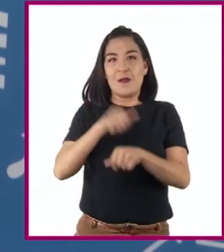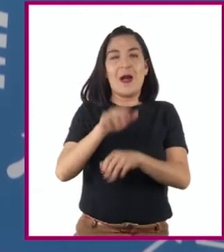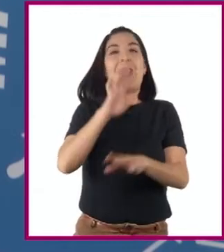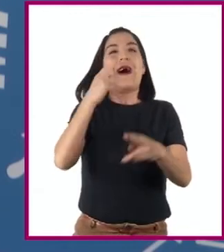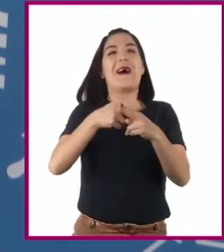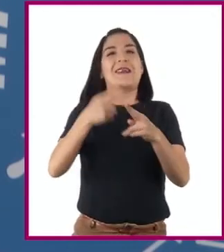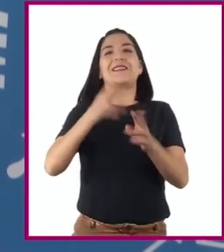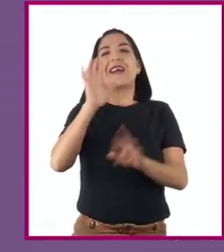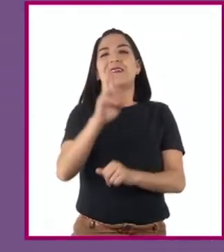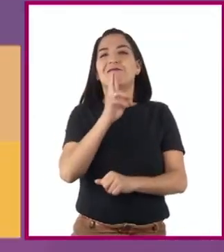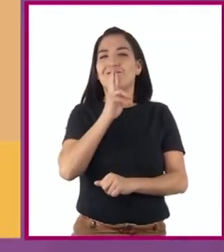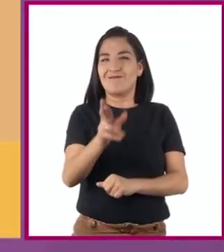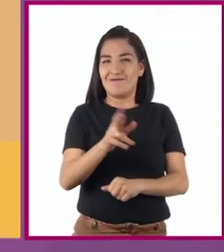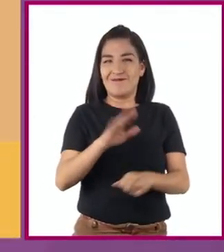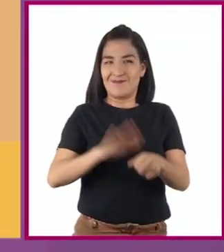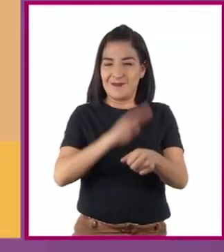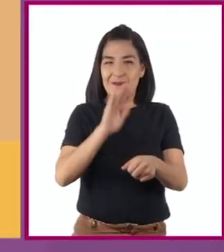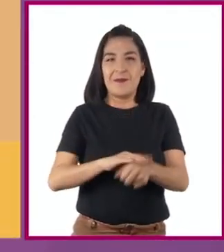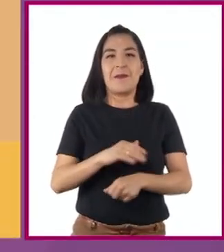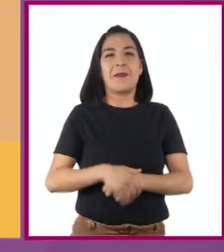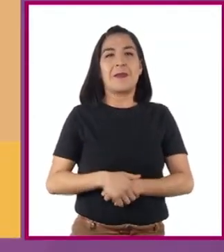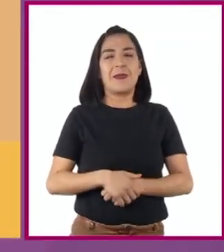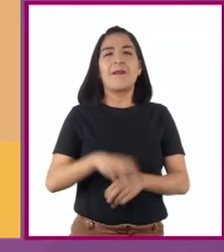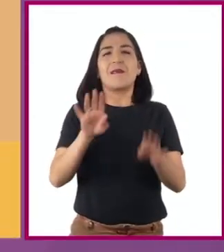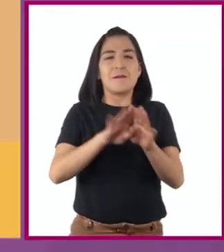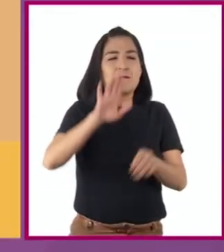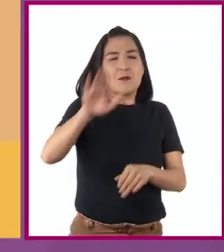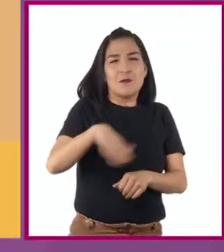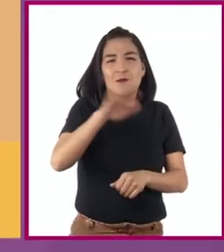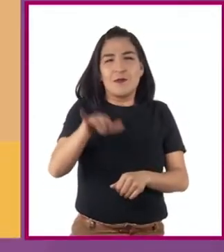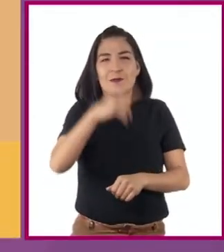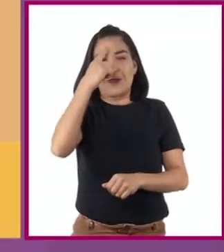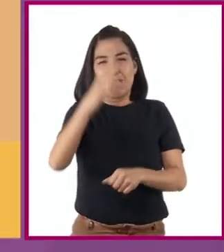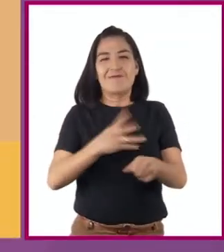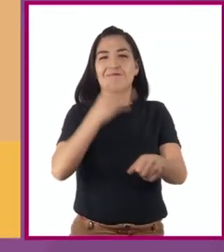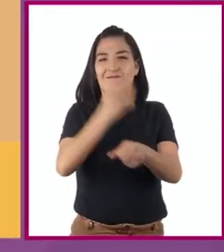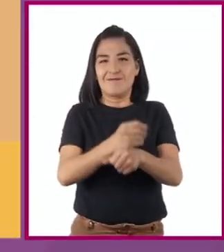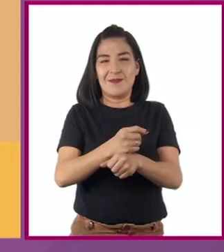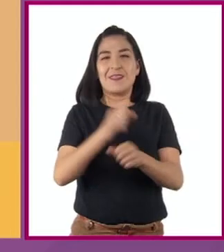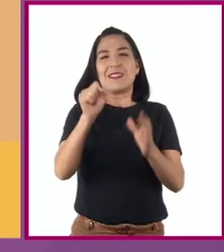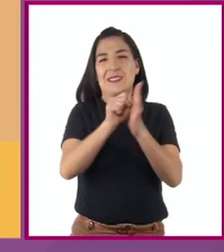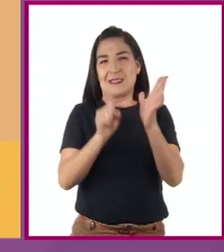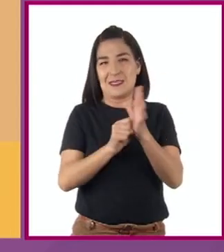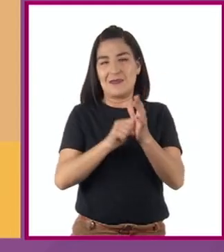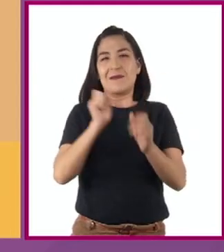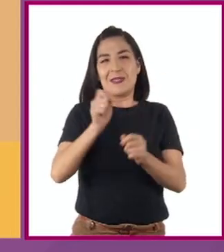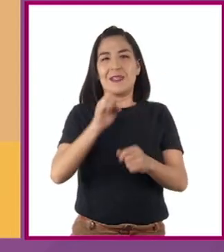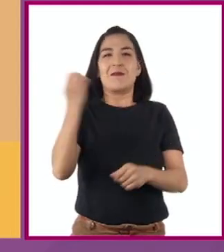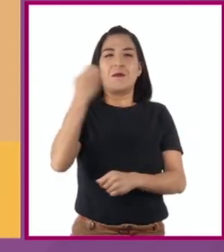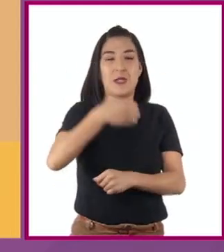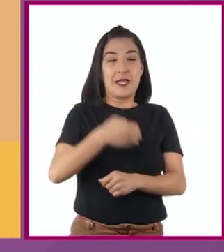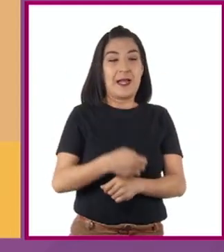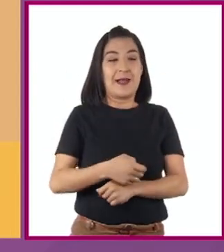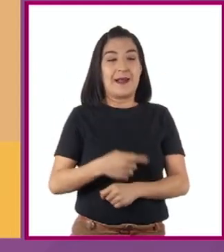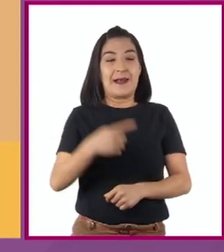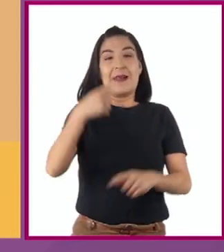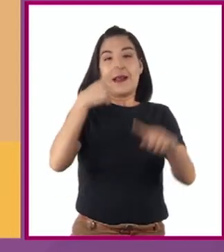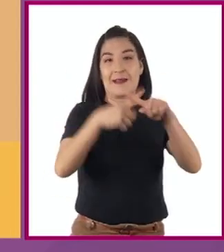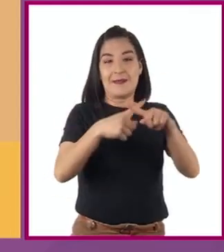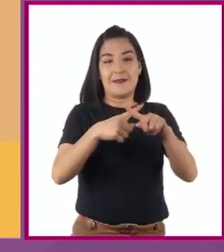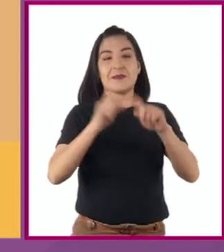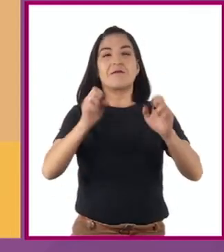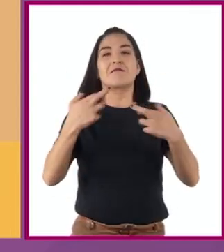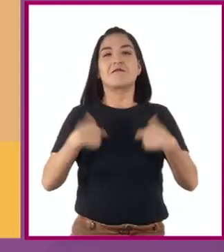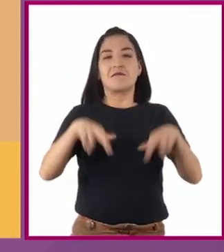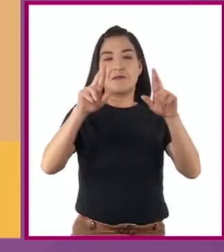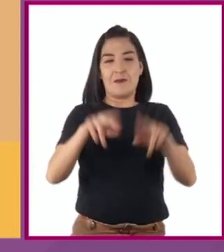respuesta correcta. En búsqueda de las soluciones del sistema de ecuaciones. X representa el